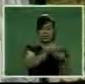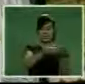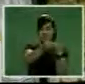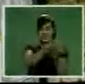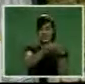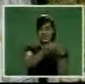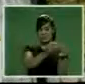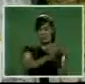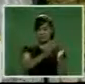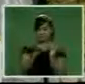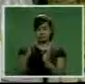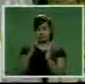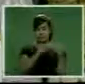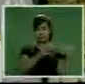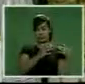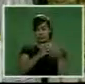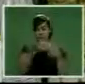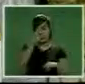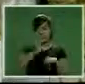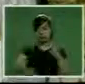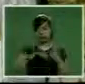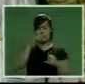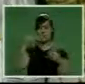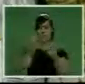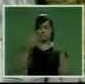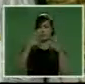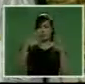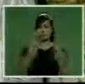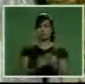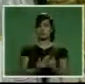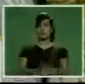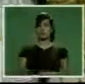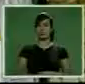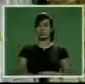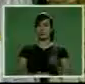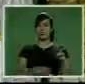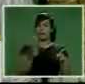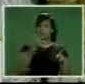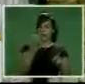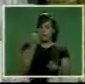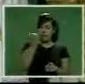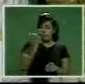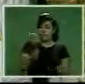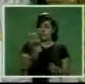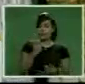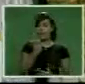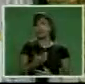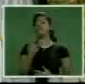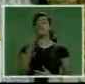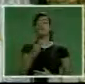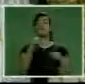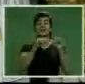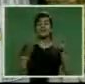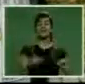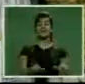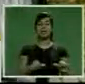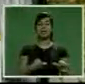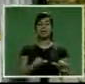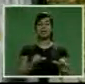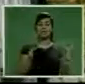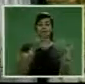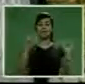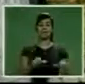ocurriendo en los últimos años en el mundo, ¿no? Le agregaría a Blanquita que no solamente ha generado, es el sistema capitalista en tan corto tiempo,